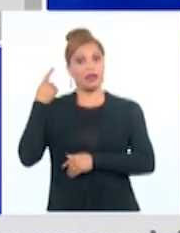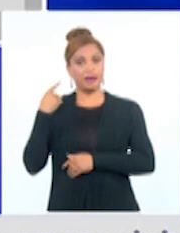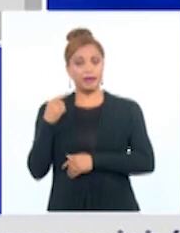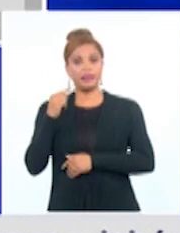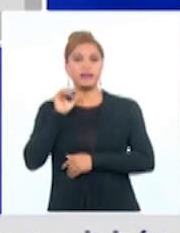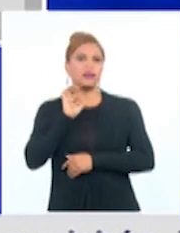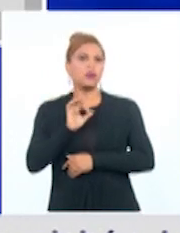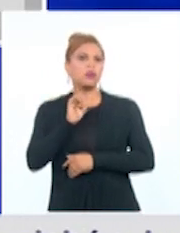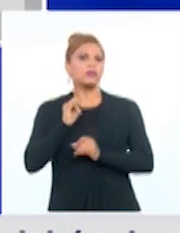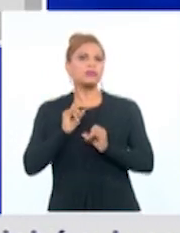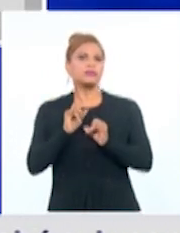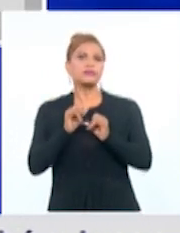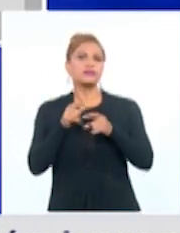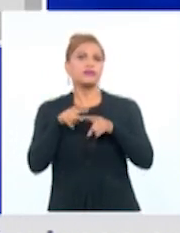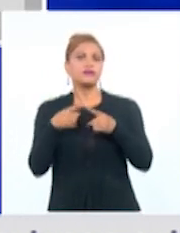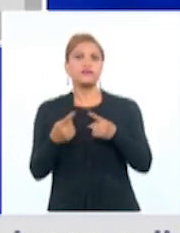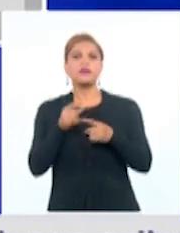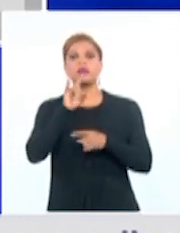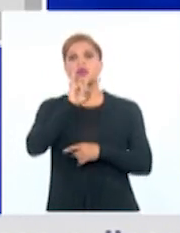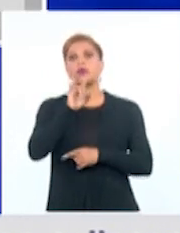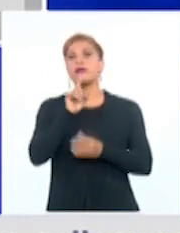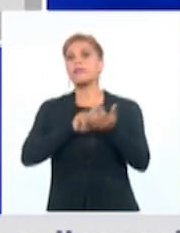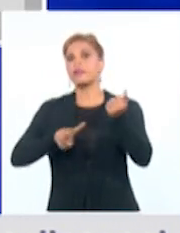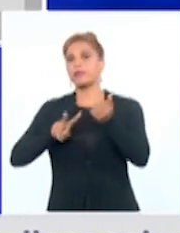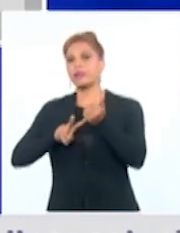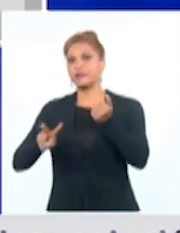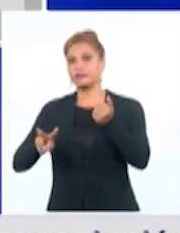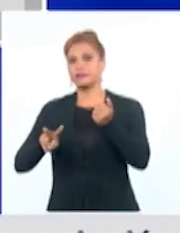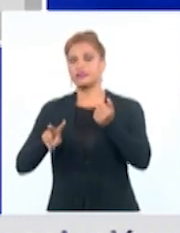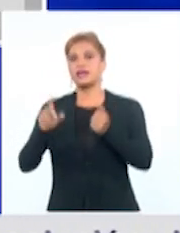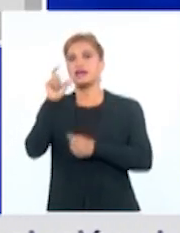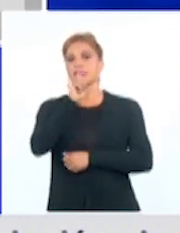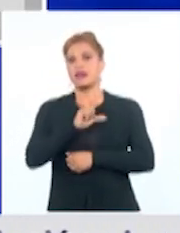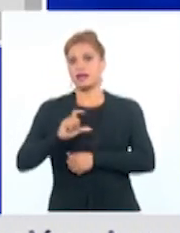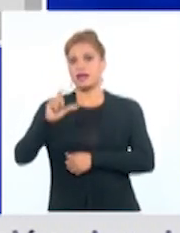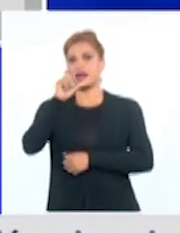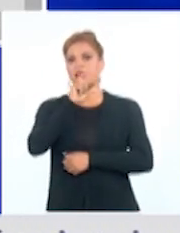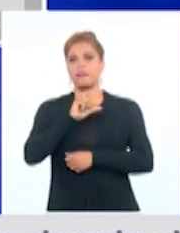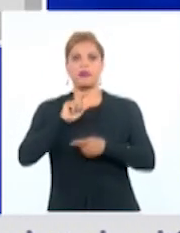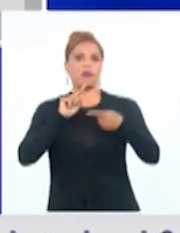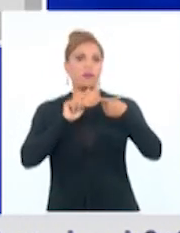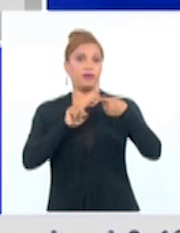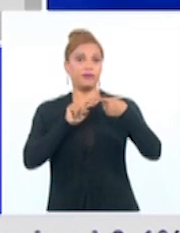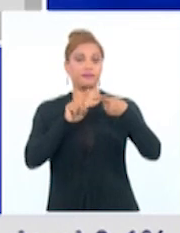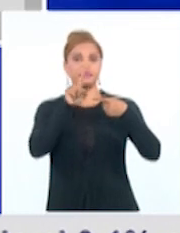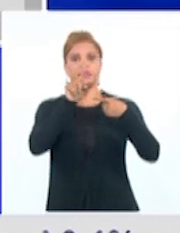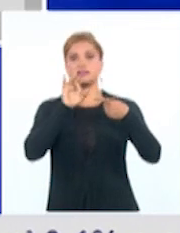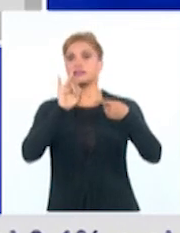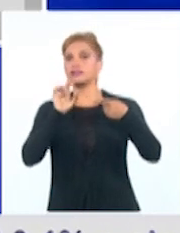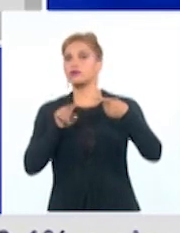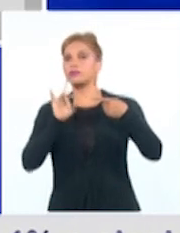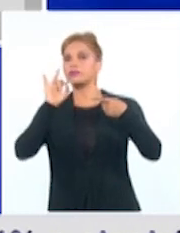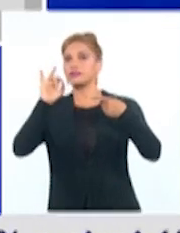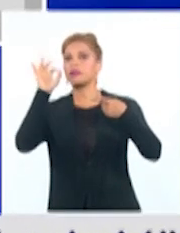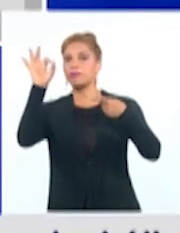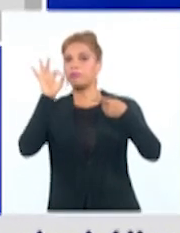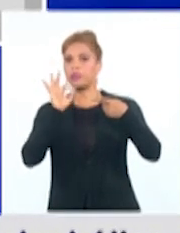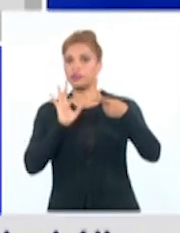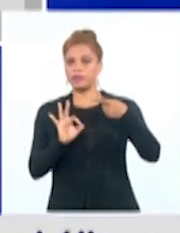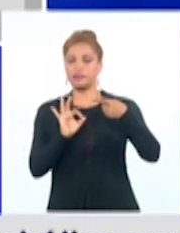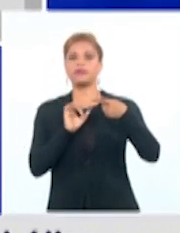están representadas 9 provincias. Camagüey con un 17,7% de